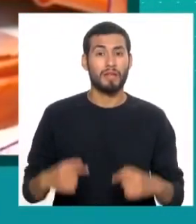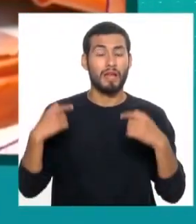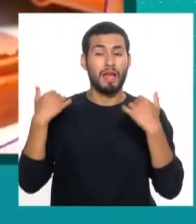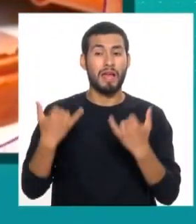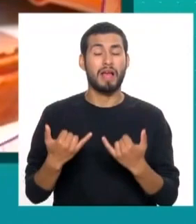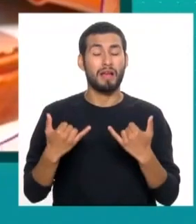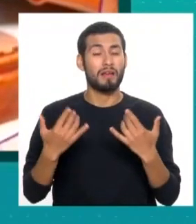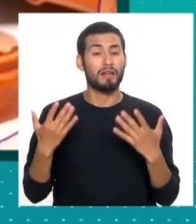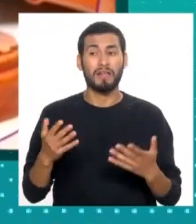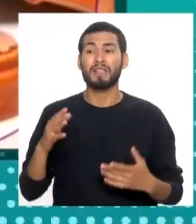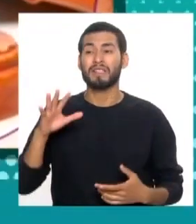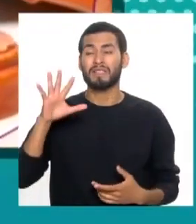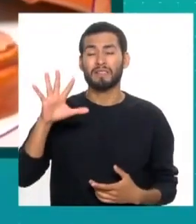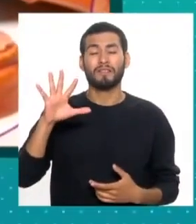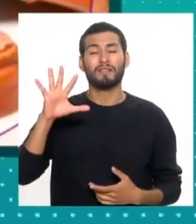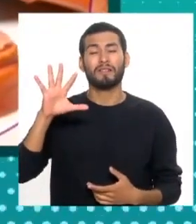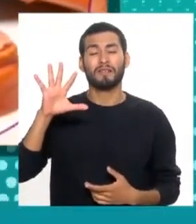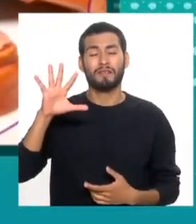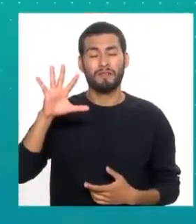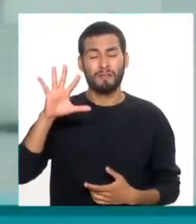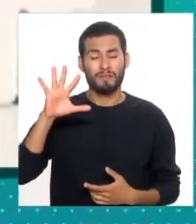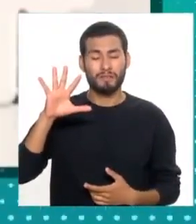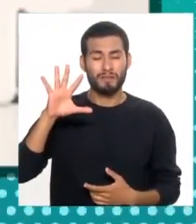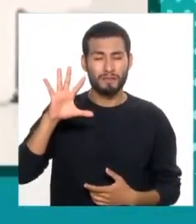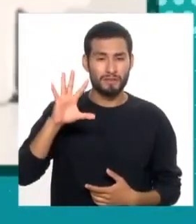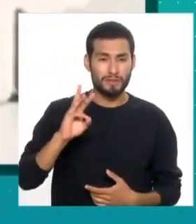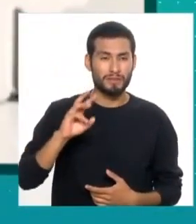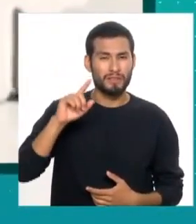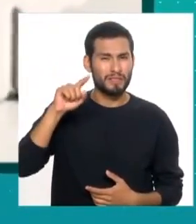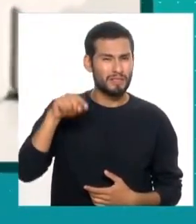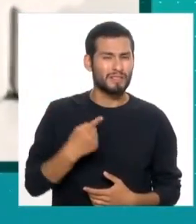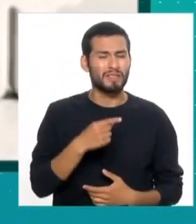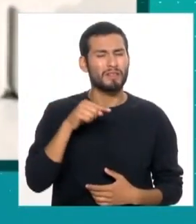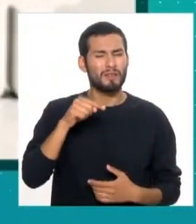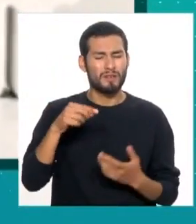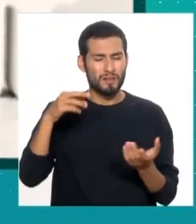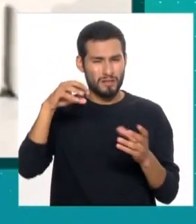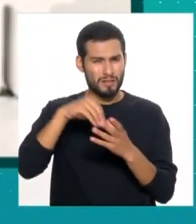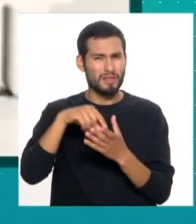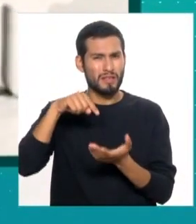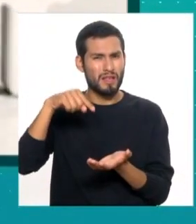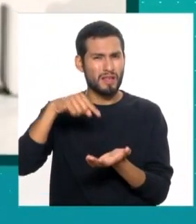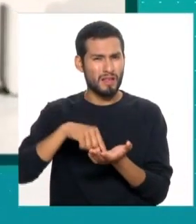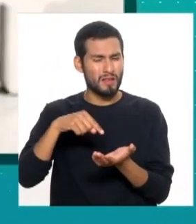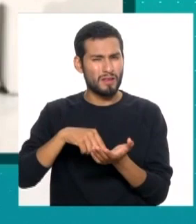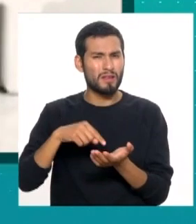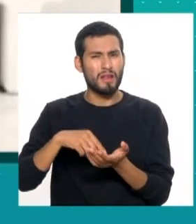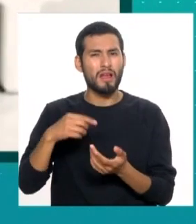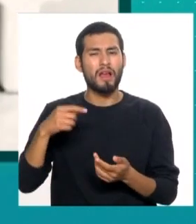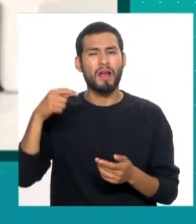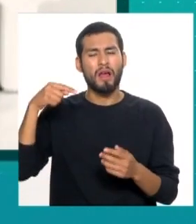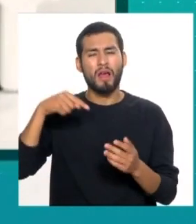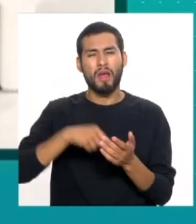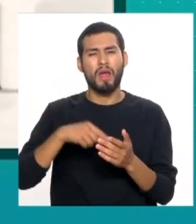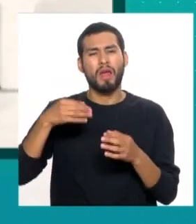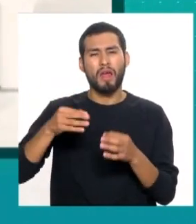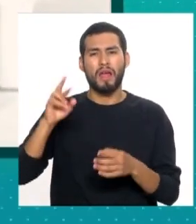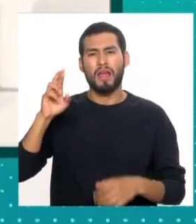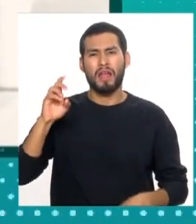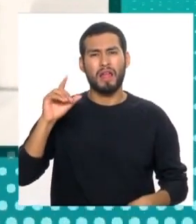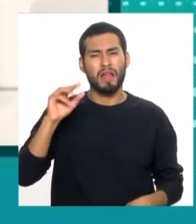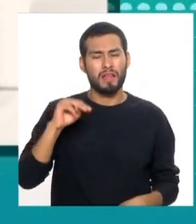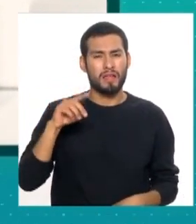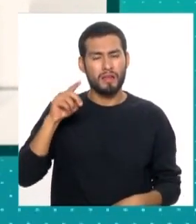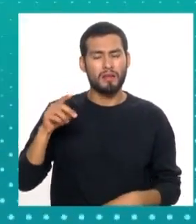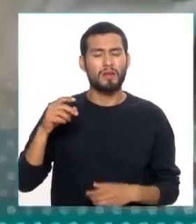Plaza. Cerca de 5.640 personas están inscritas en el registro de deudores alimentarios morosos REDAN del